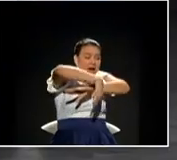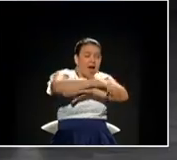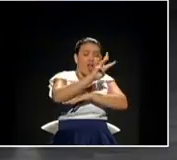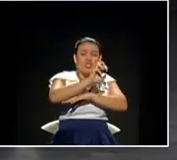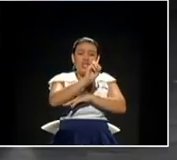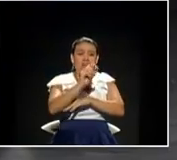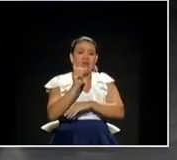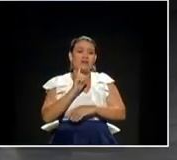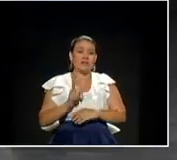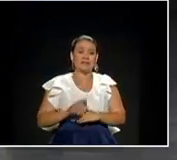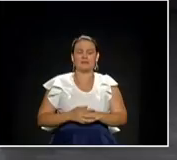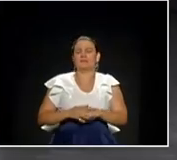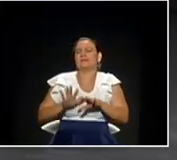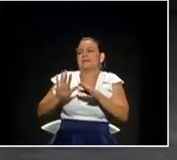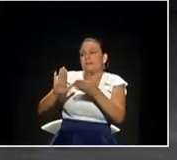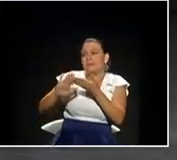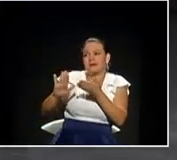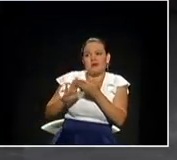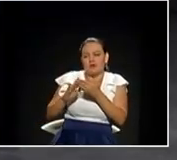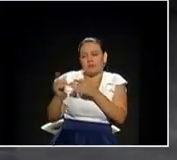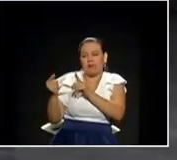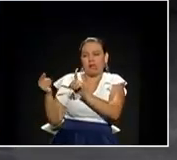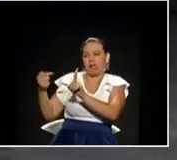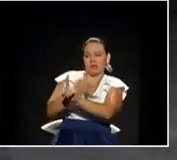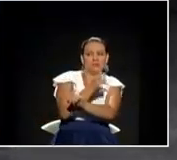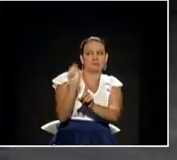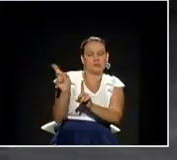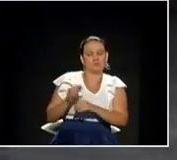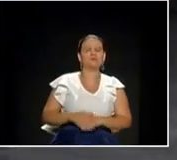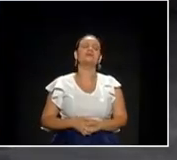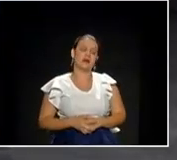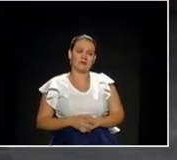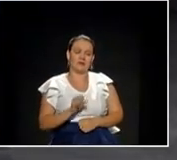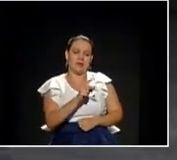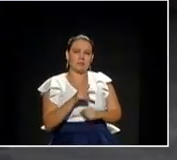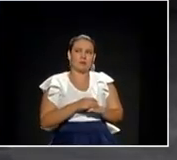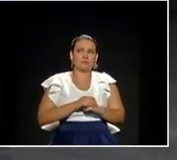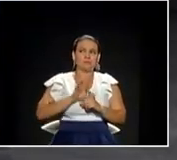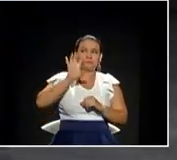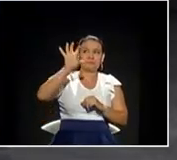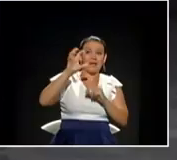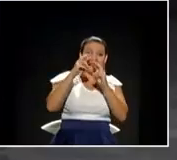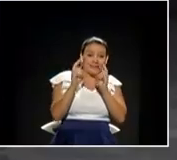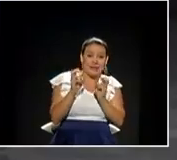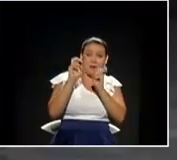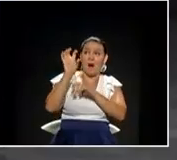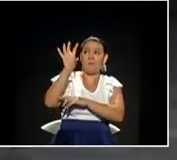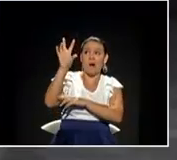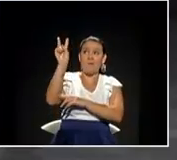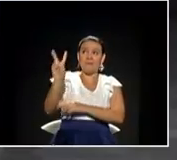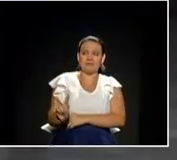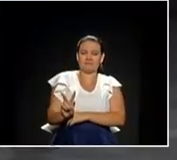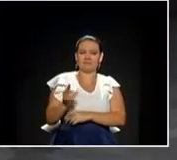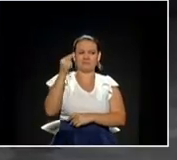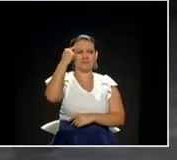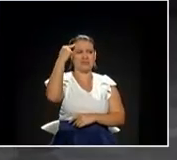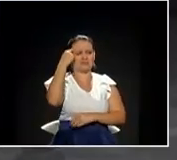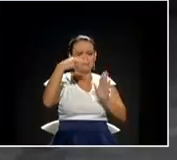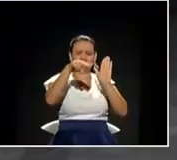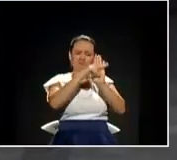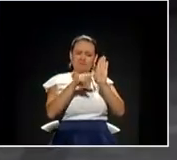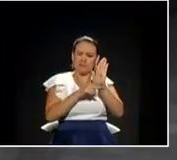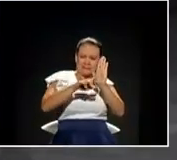estamos en relación a los venezolanos pues una la mejor política social es el empleo yo creo que